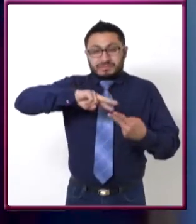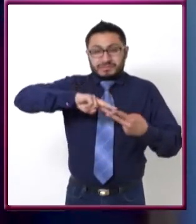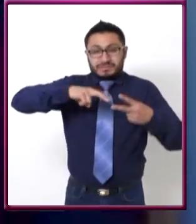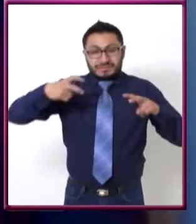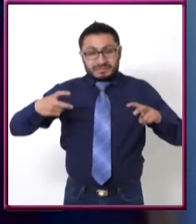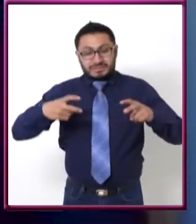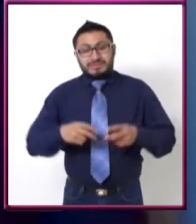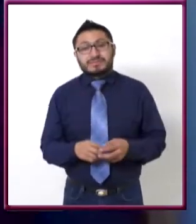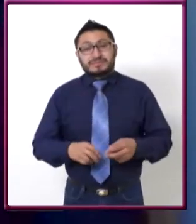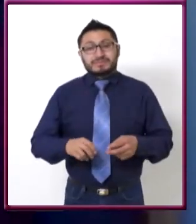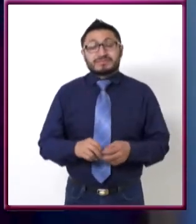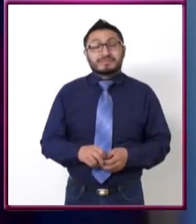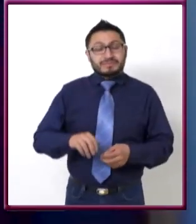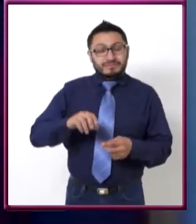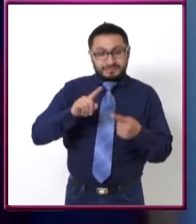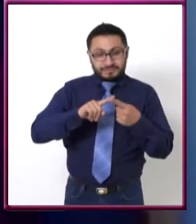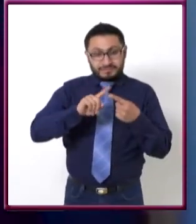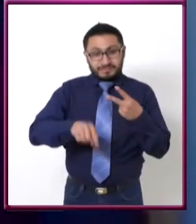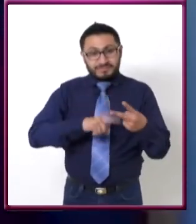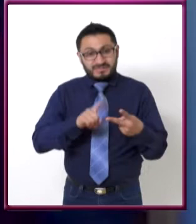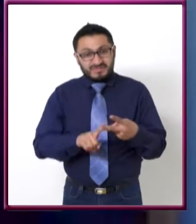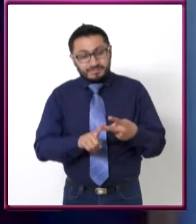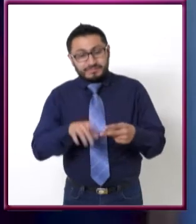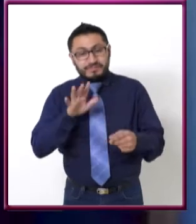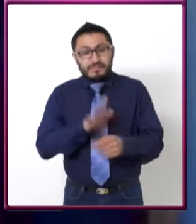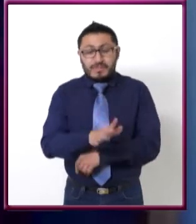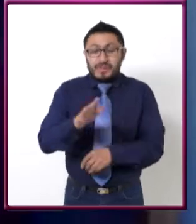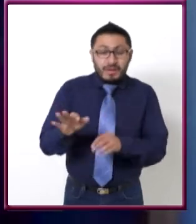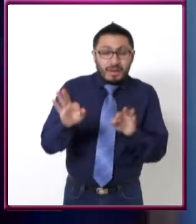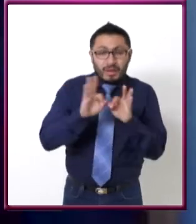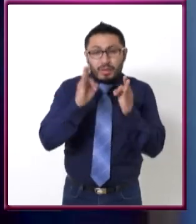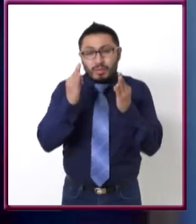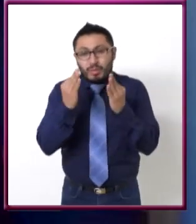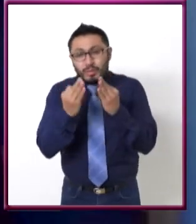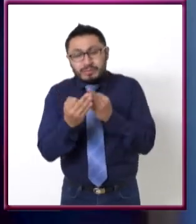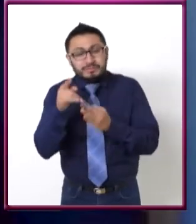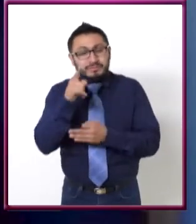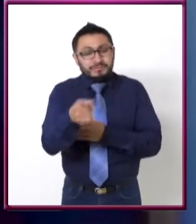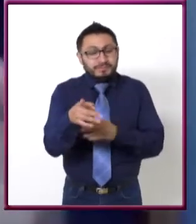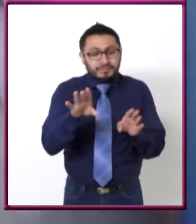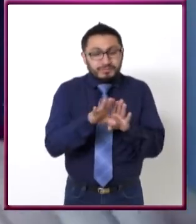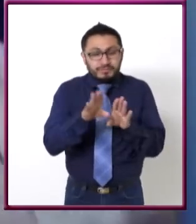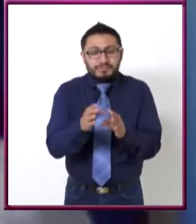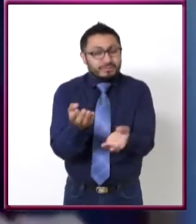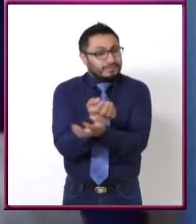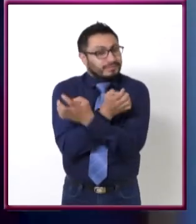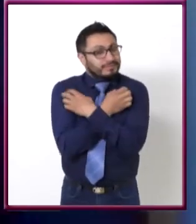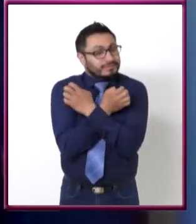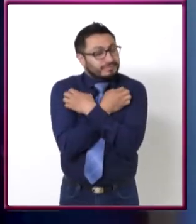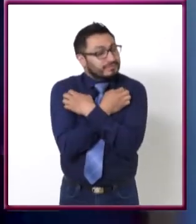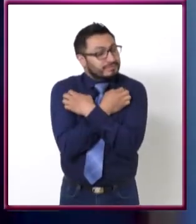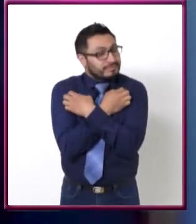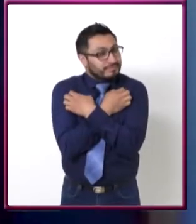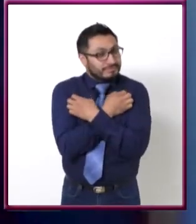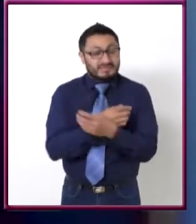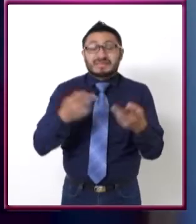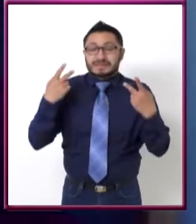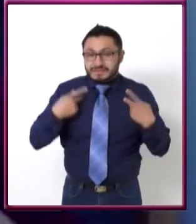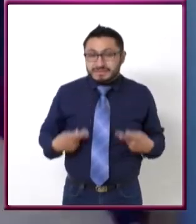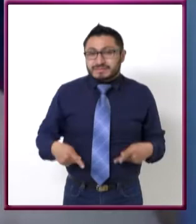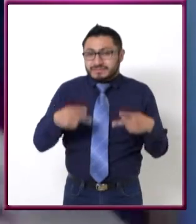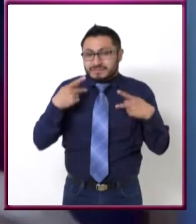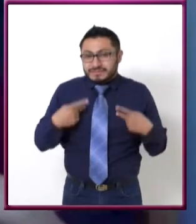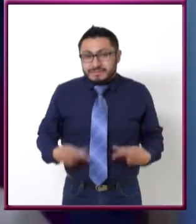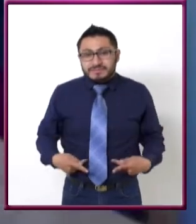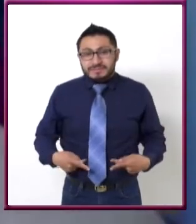¿no? Por otro lado, ¿cuáles son nuestros modelos que nos están educando? O sea,